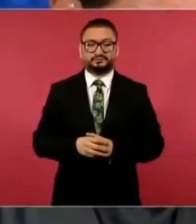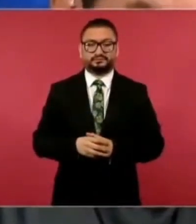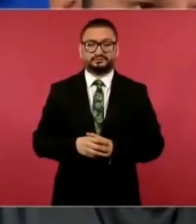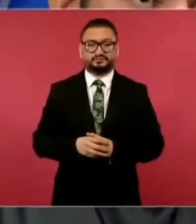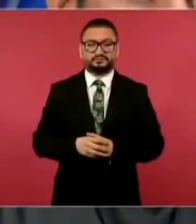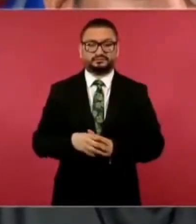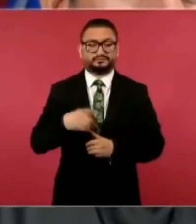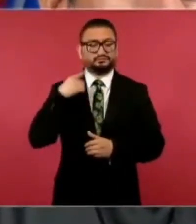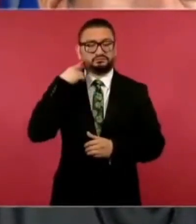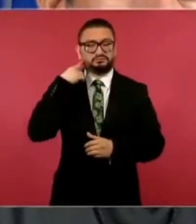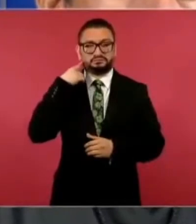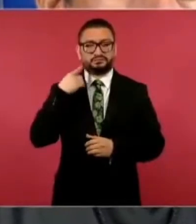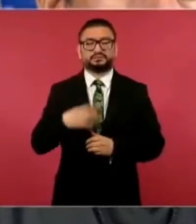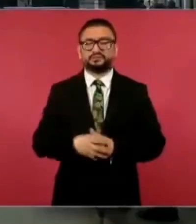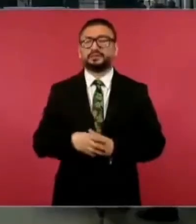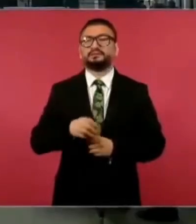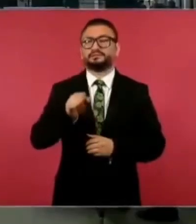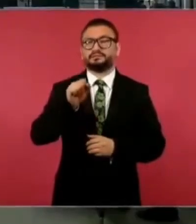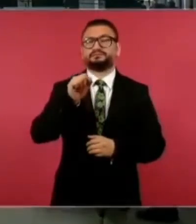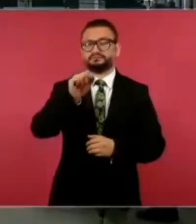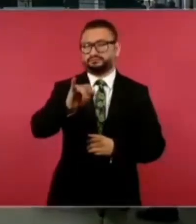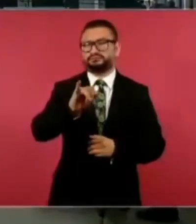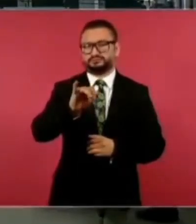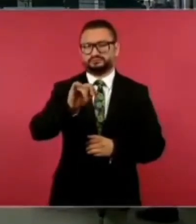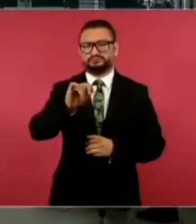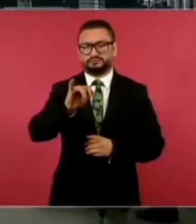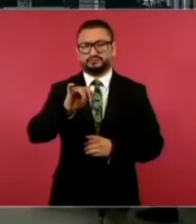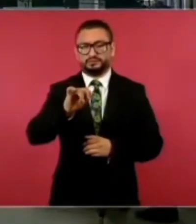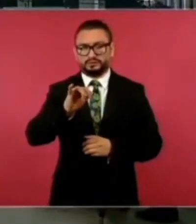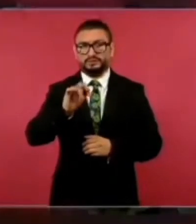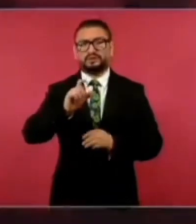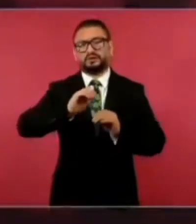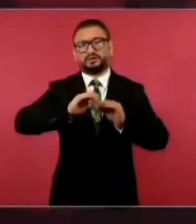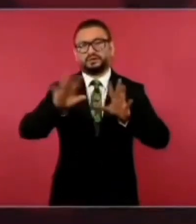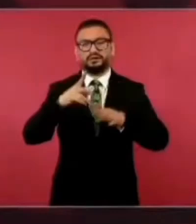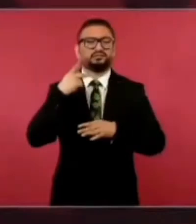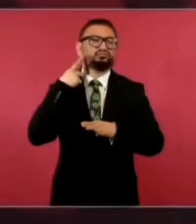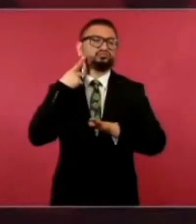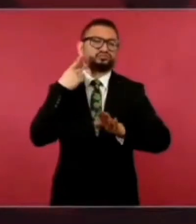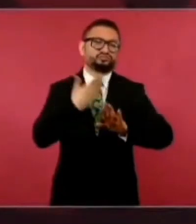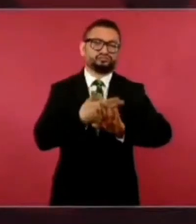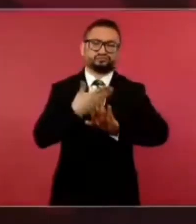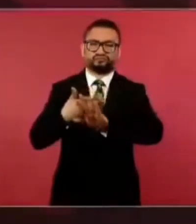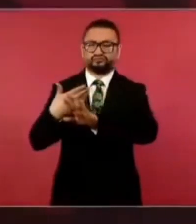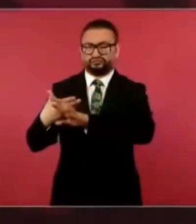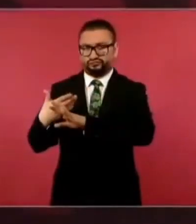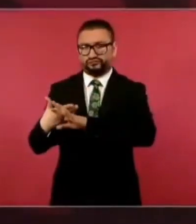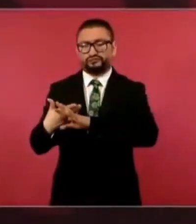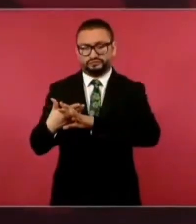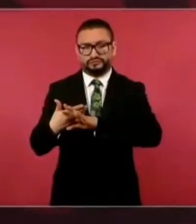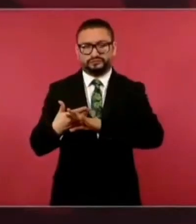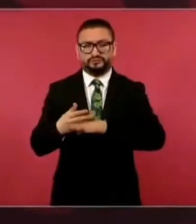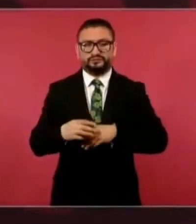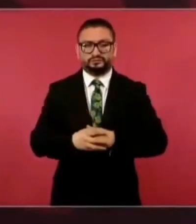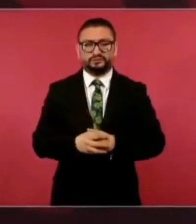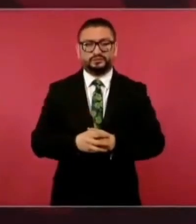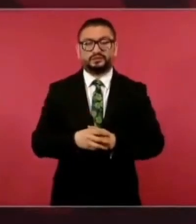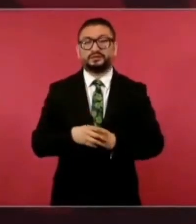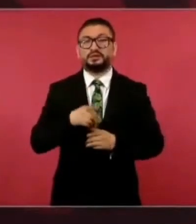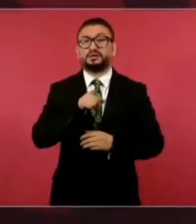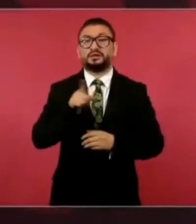una persecución política. Sí, claro, que había persecución política y que lo